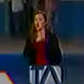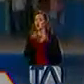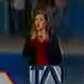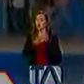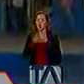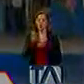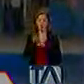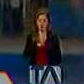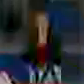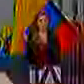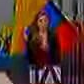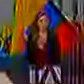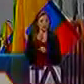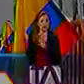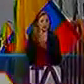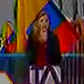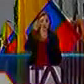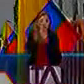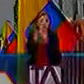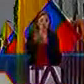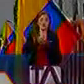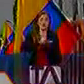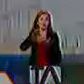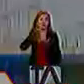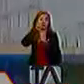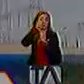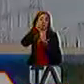de CNT anunciaron que a su vez se reunirán con